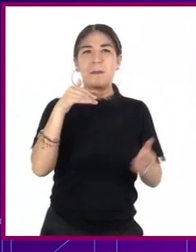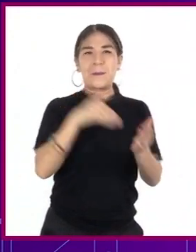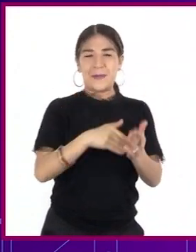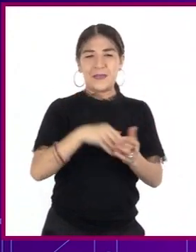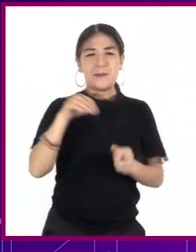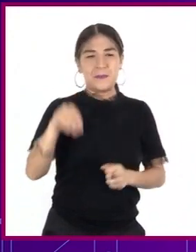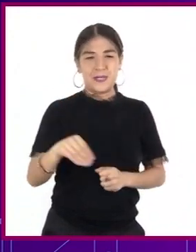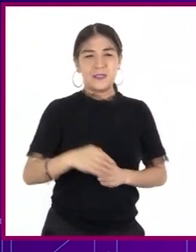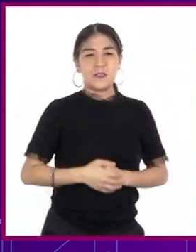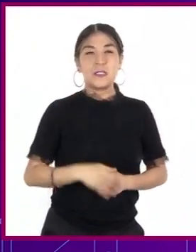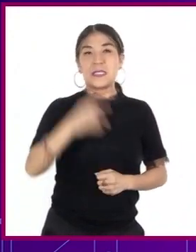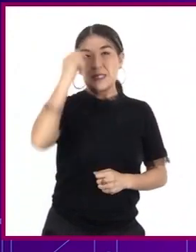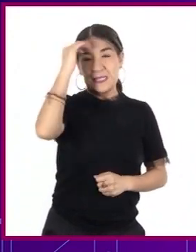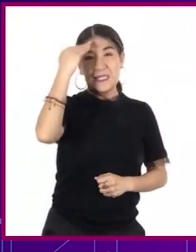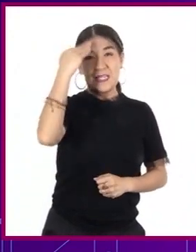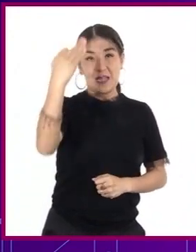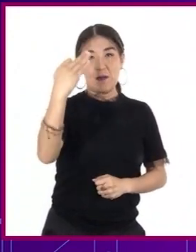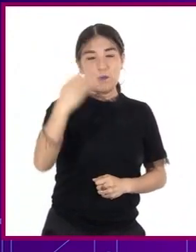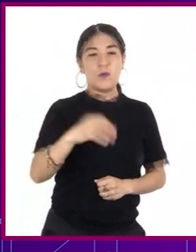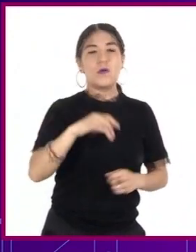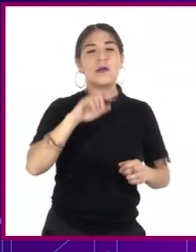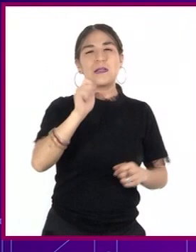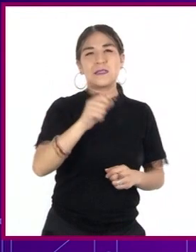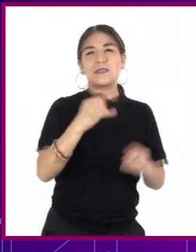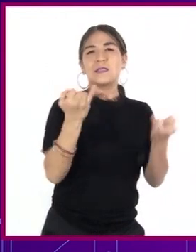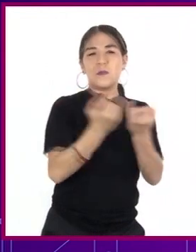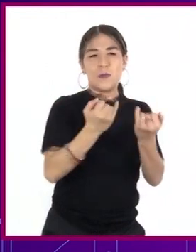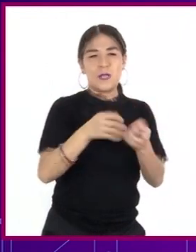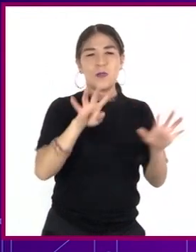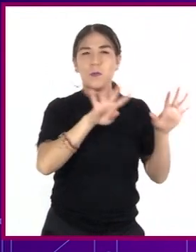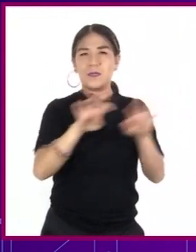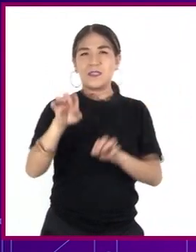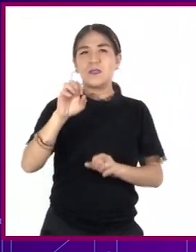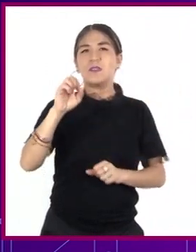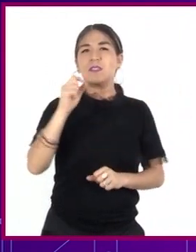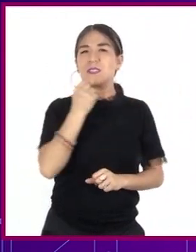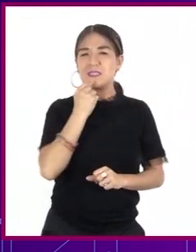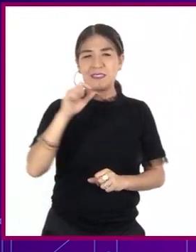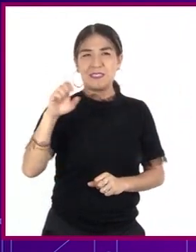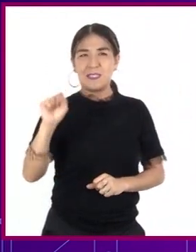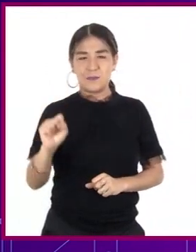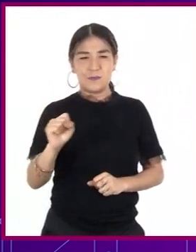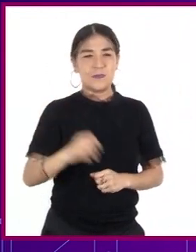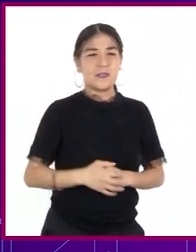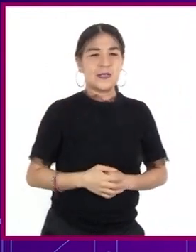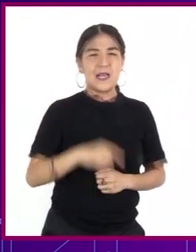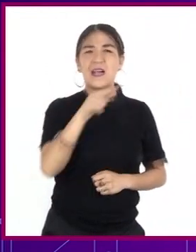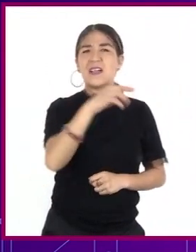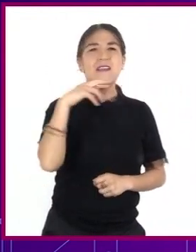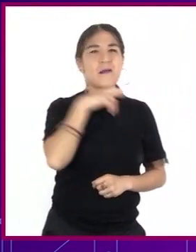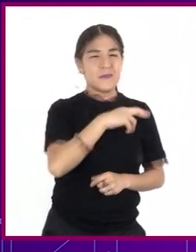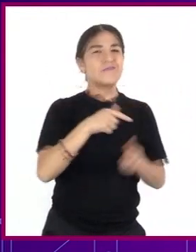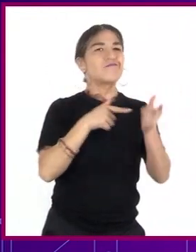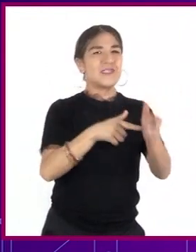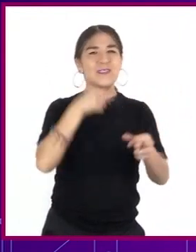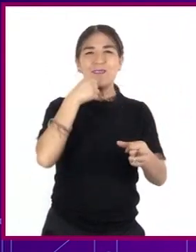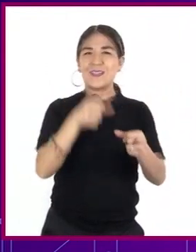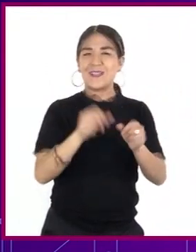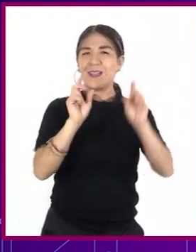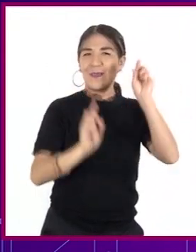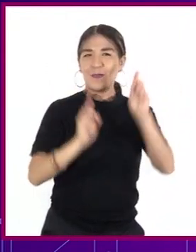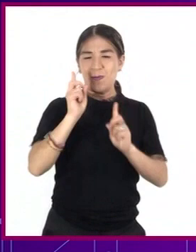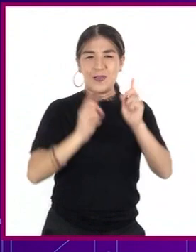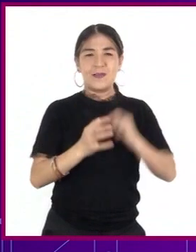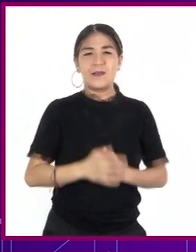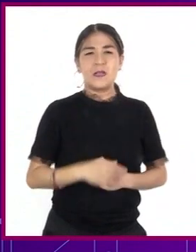El tiempo igual a 900 segundos. Y la rapidez sigue siendo la incógnita. Haremos uso